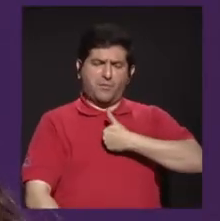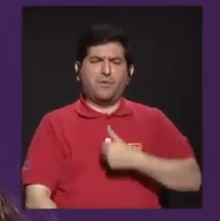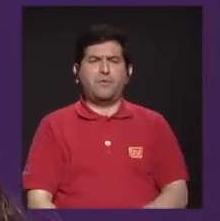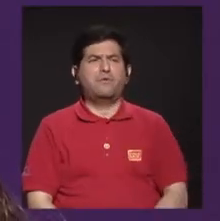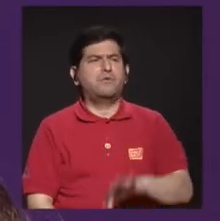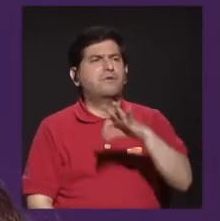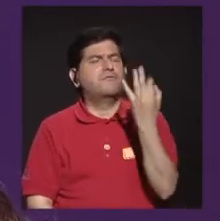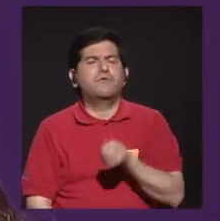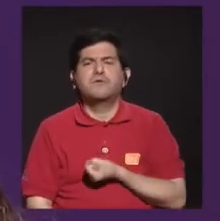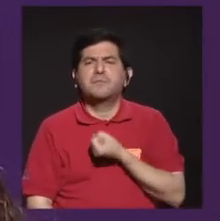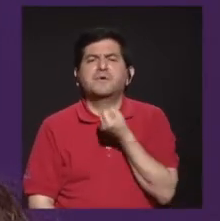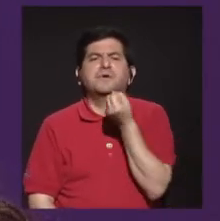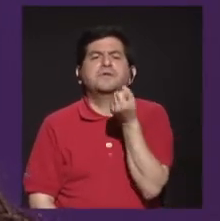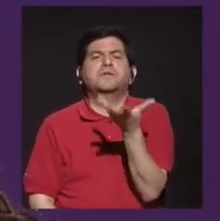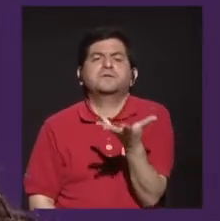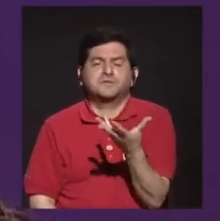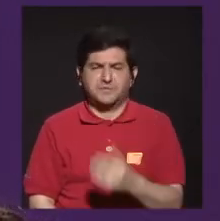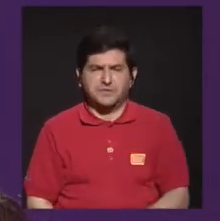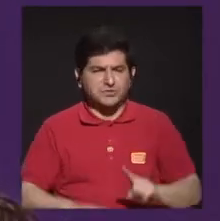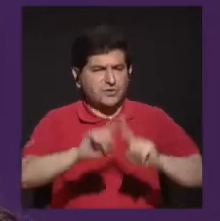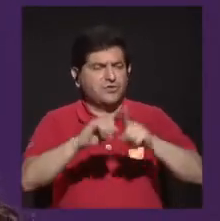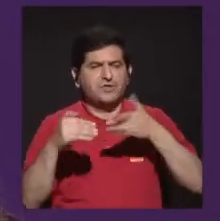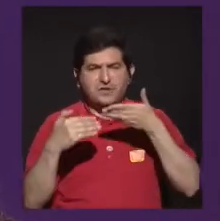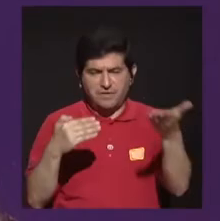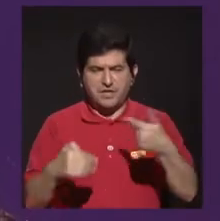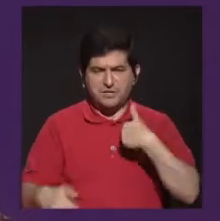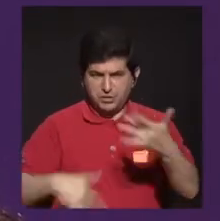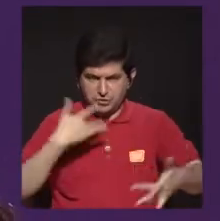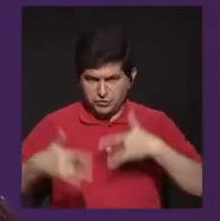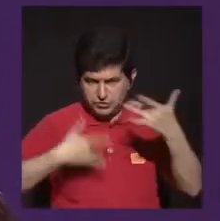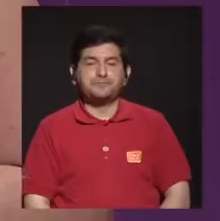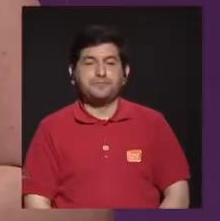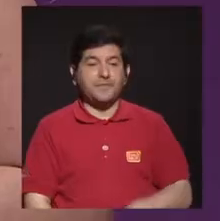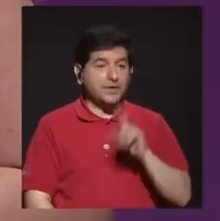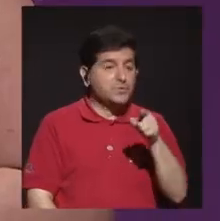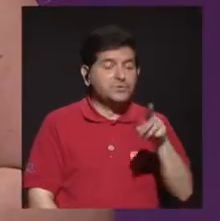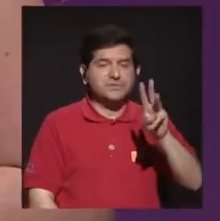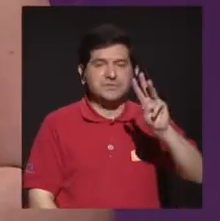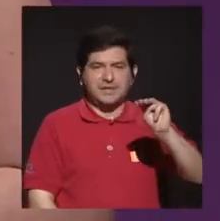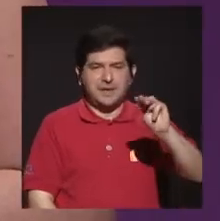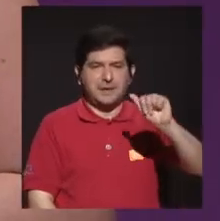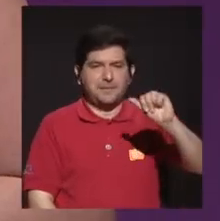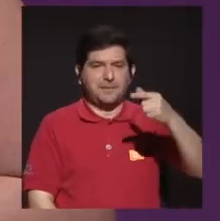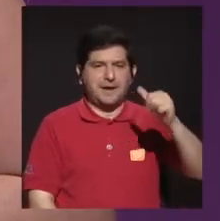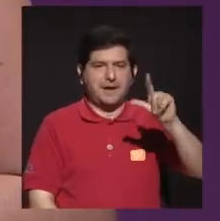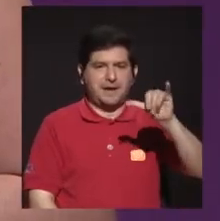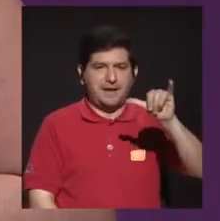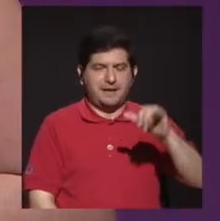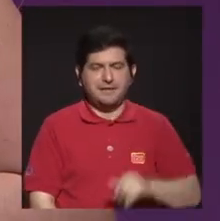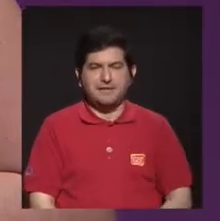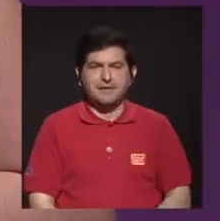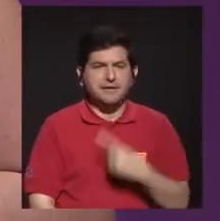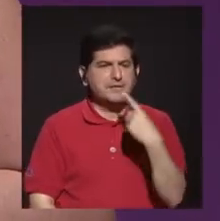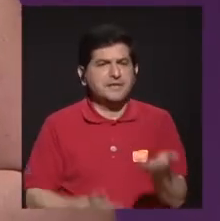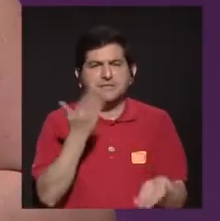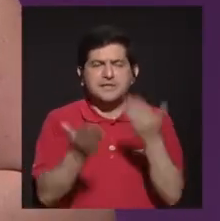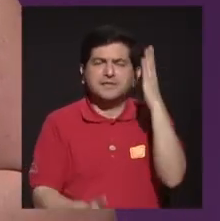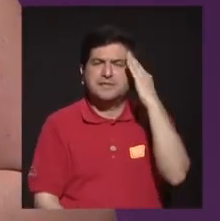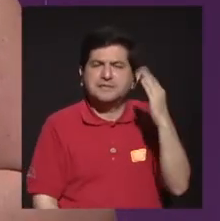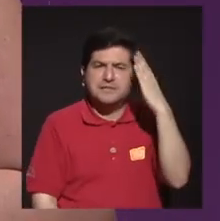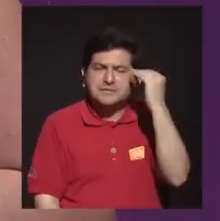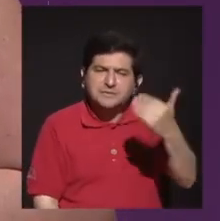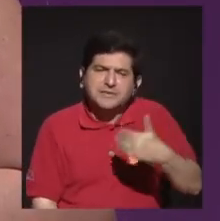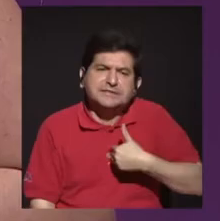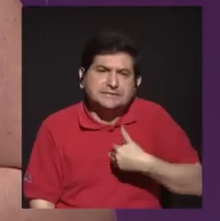una manera de expresar muchas cosas de las que yo siento. Magali, vos tal vez contanos como cuál ha sido tu